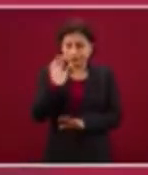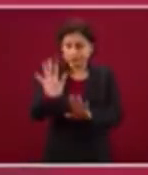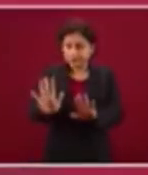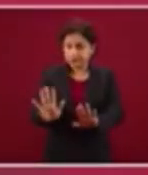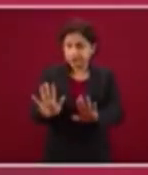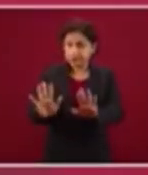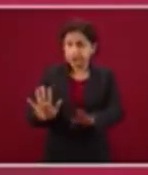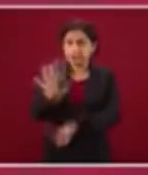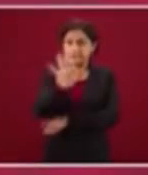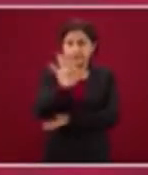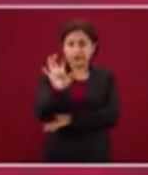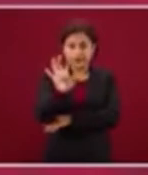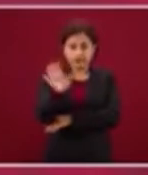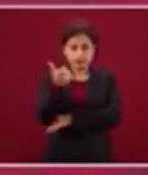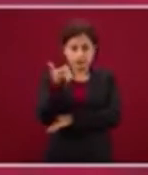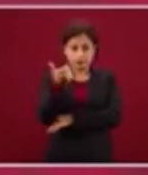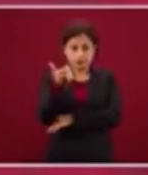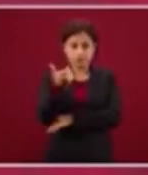500 pesos.